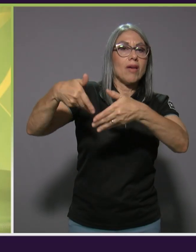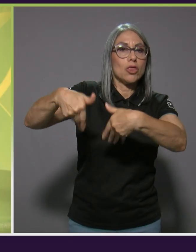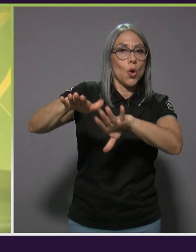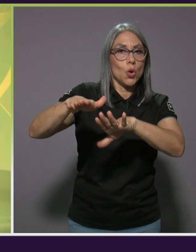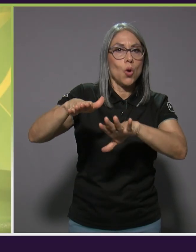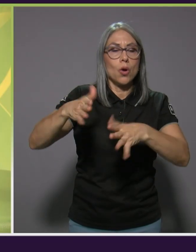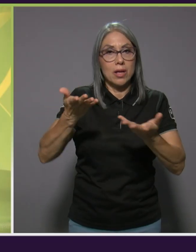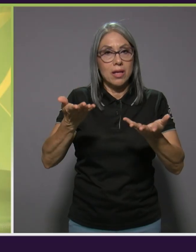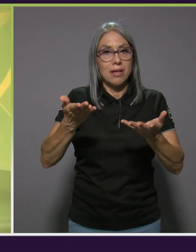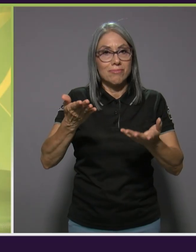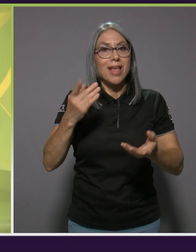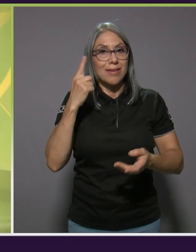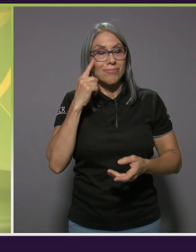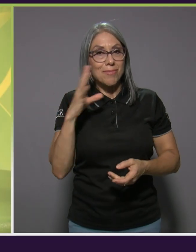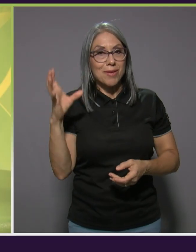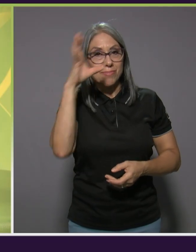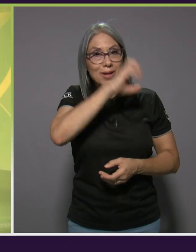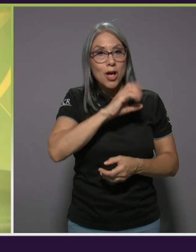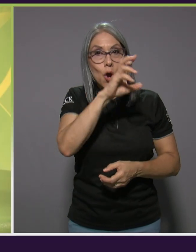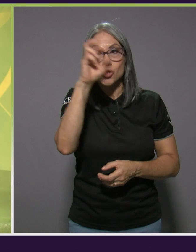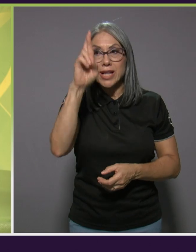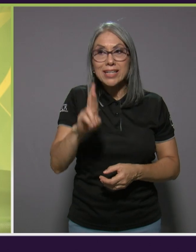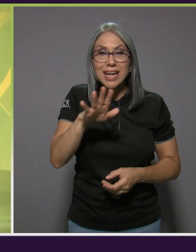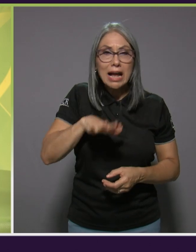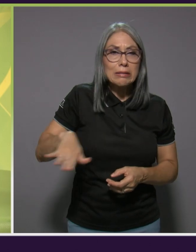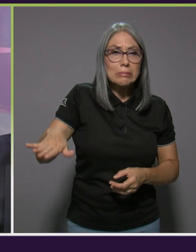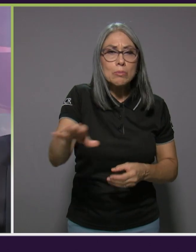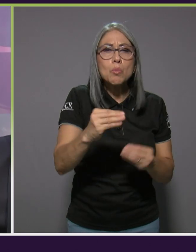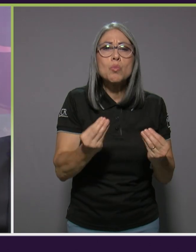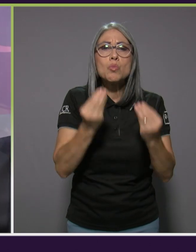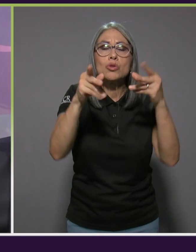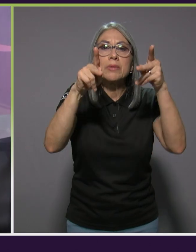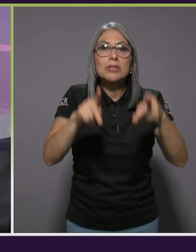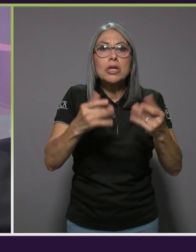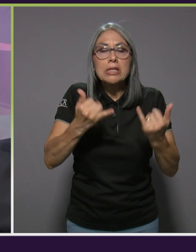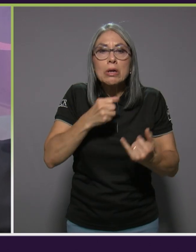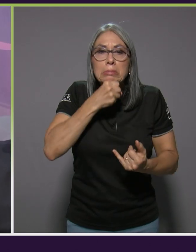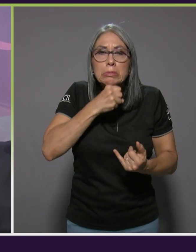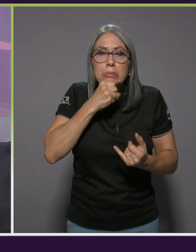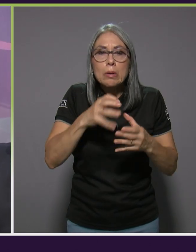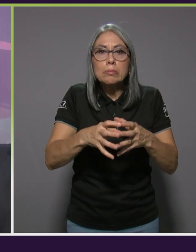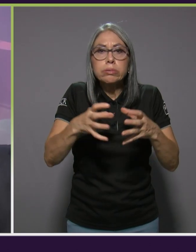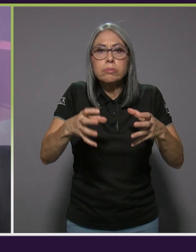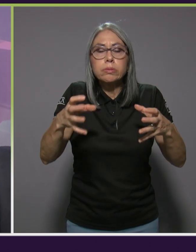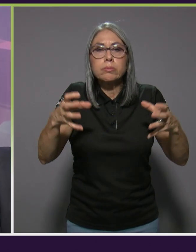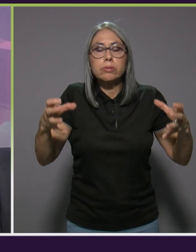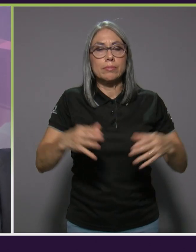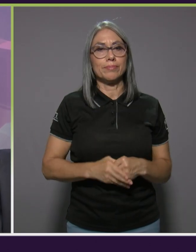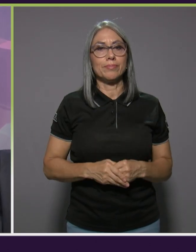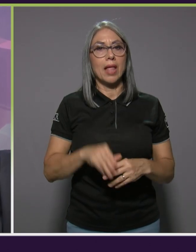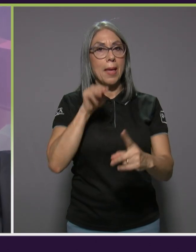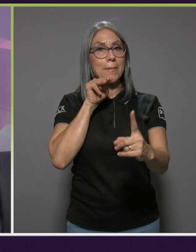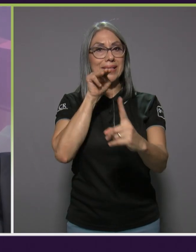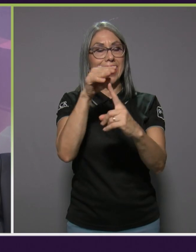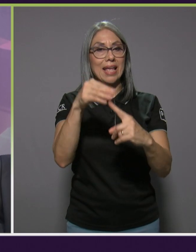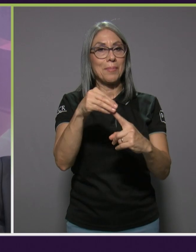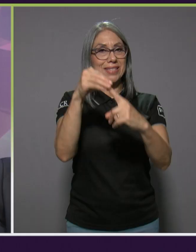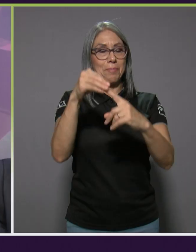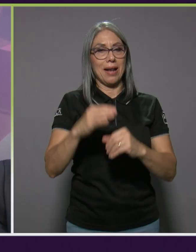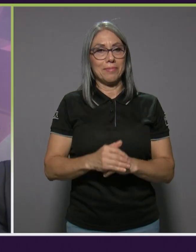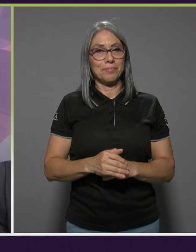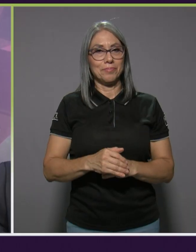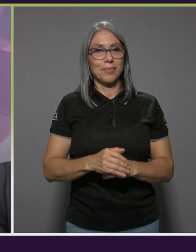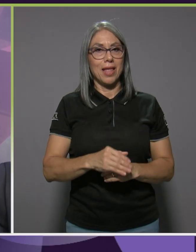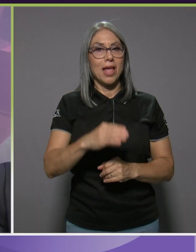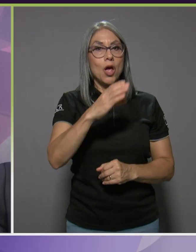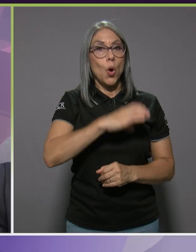es una sociedad que envejece de forma muy acelerada. Bueno, el mensaje principal es que la conducta de valor que nosotros